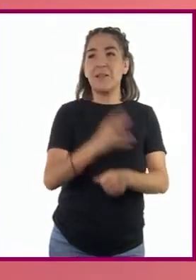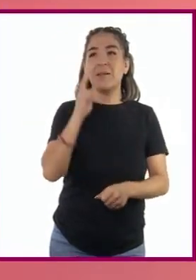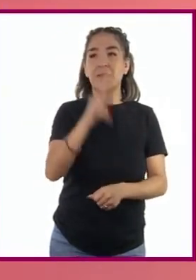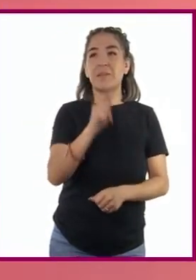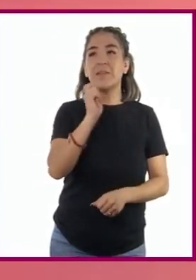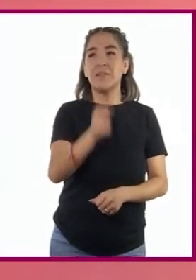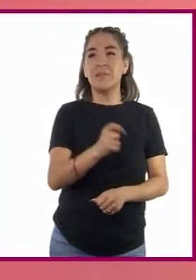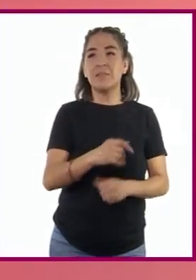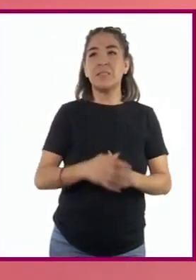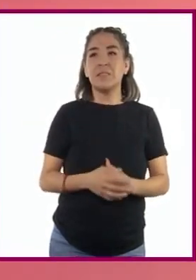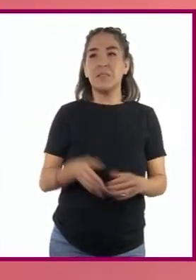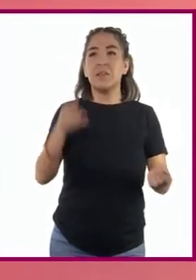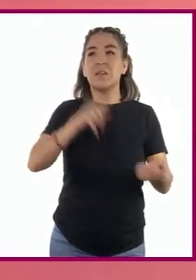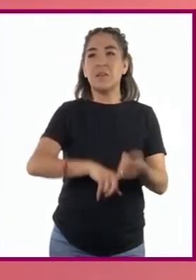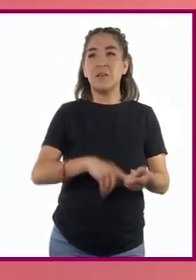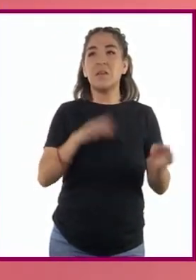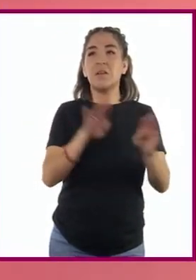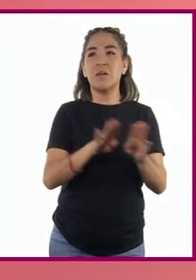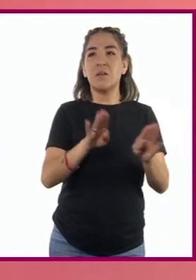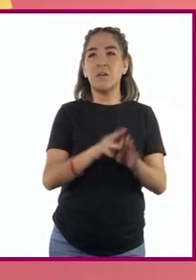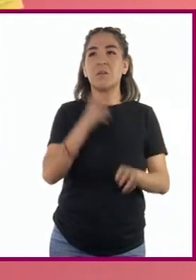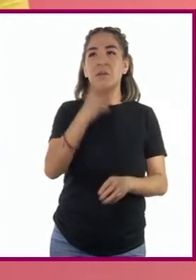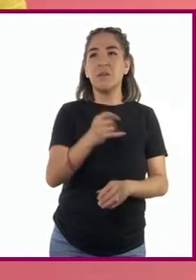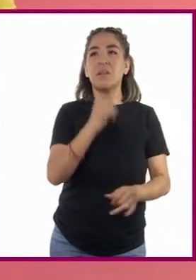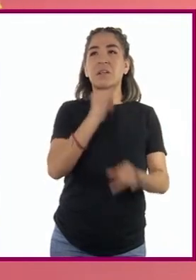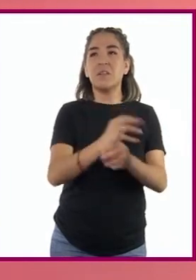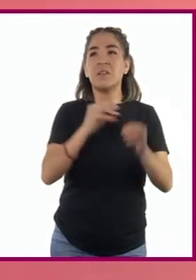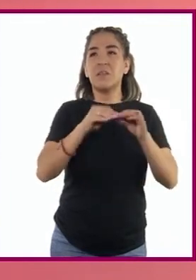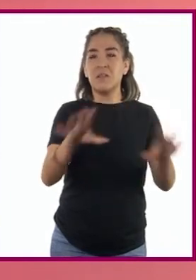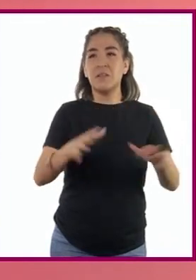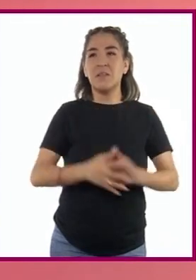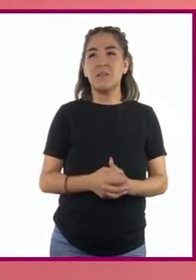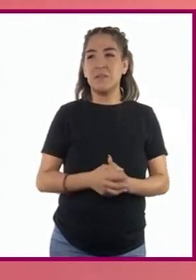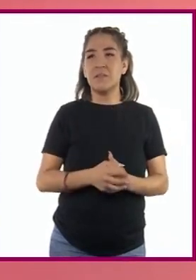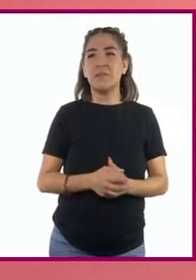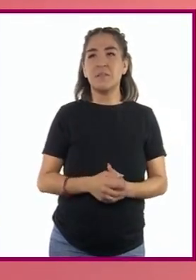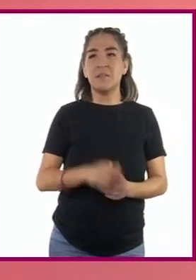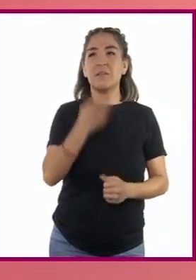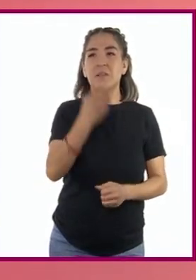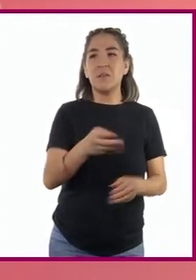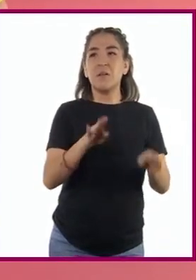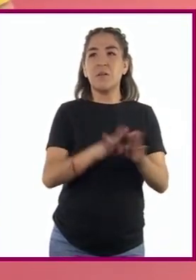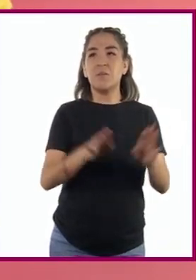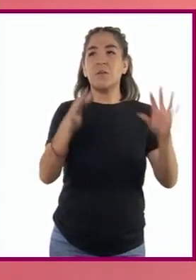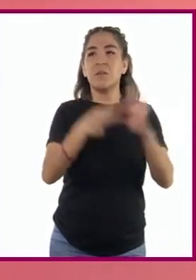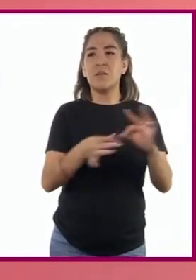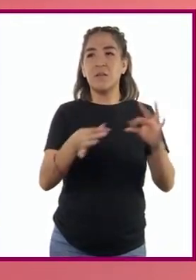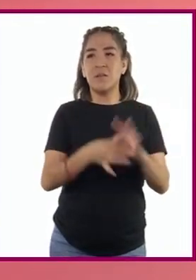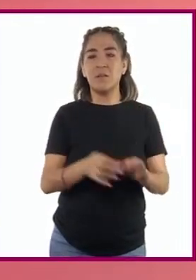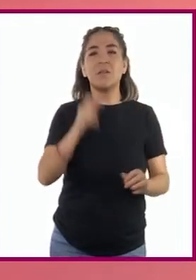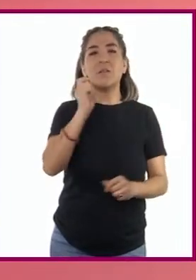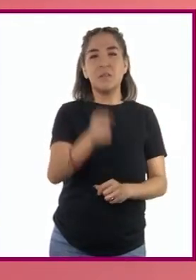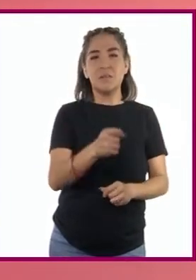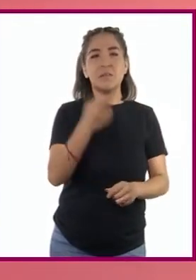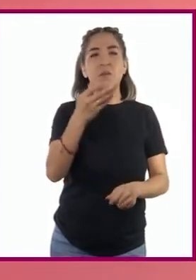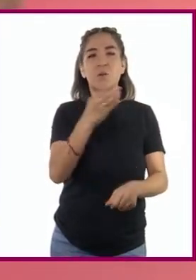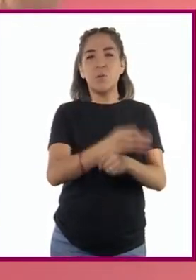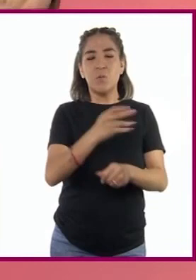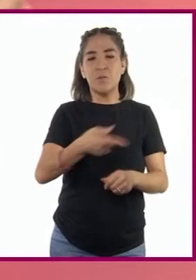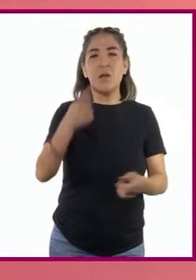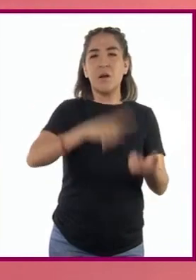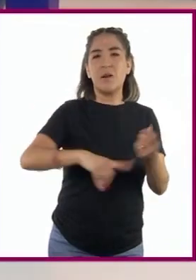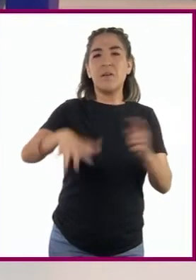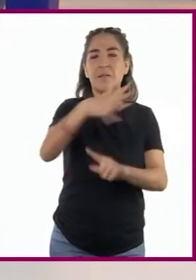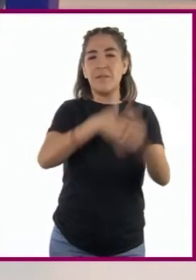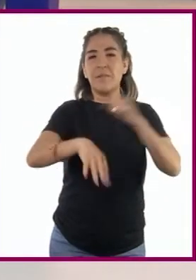idea. Yo haré lo mismo en casa y propondré que hablemos sobre las consecuencias de la pandemia en nuestro entorno